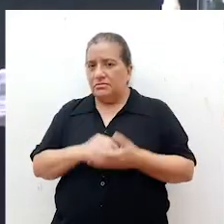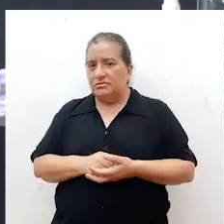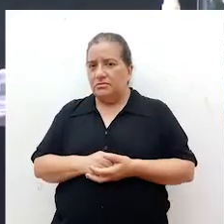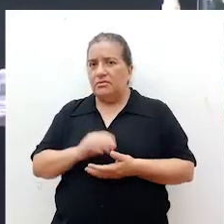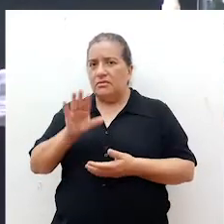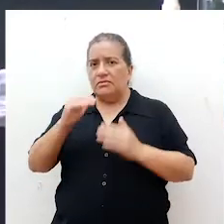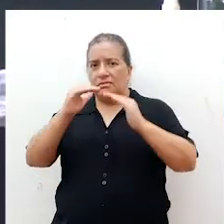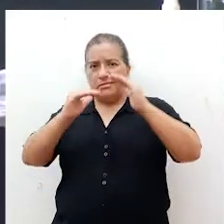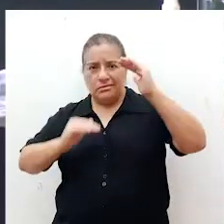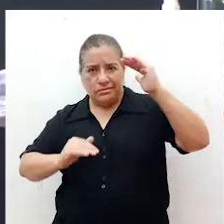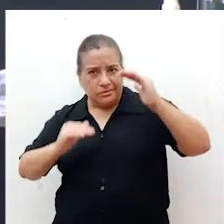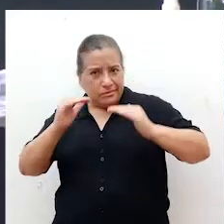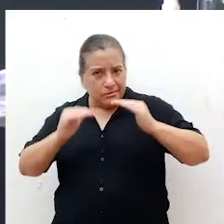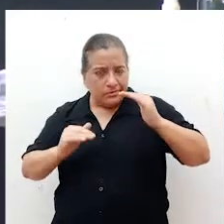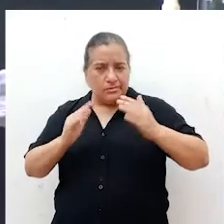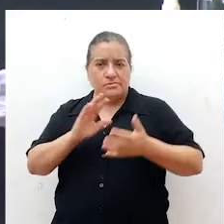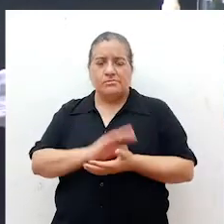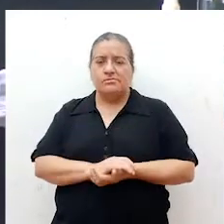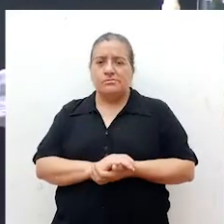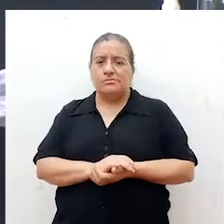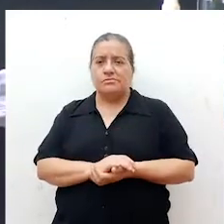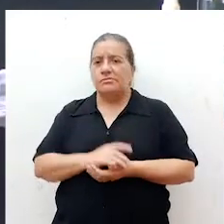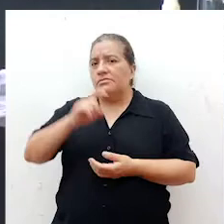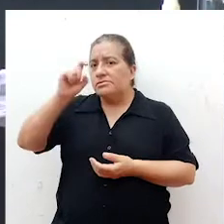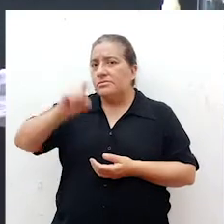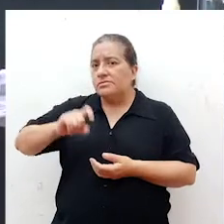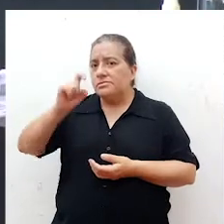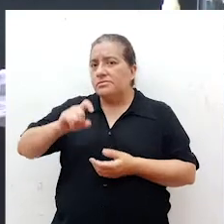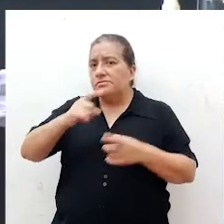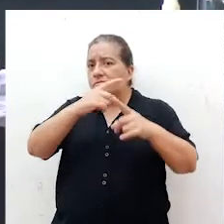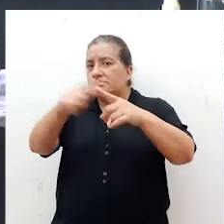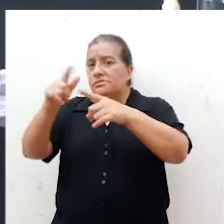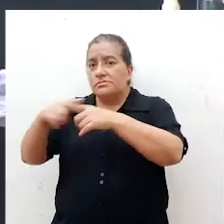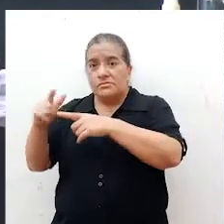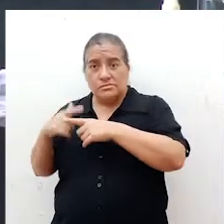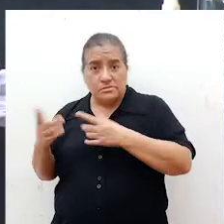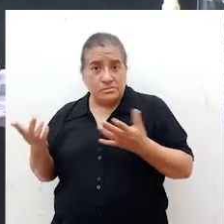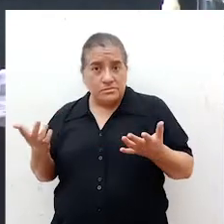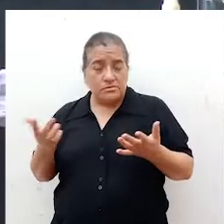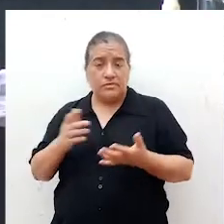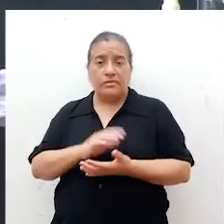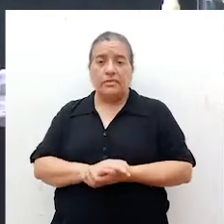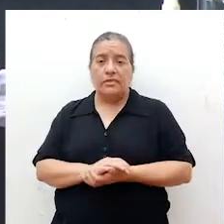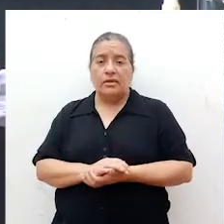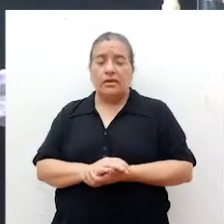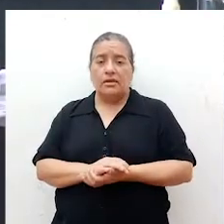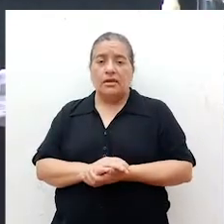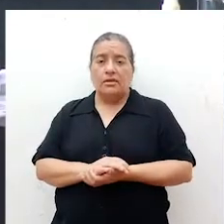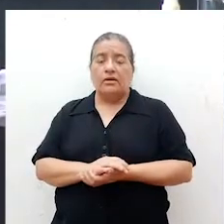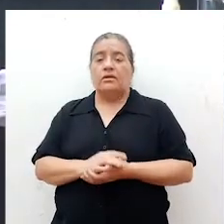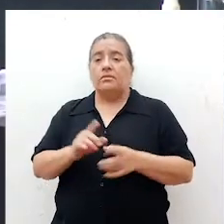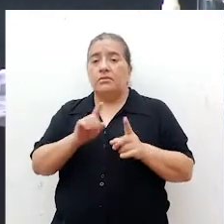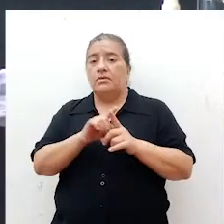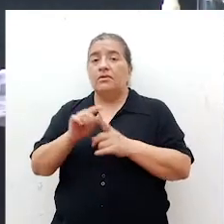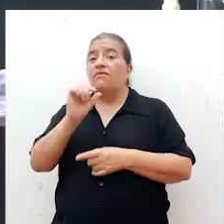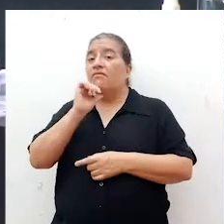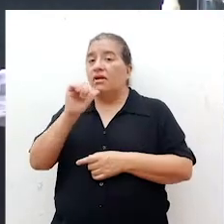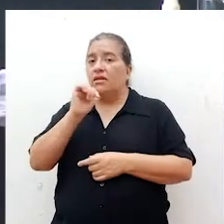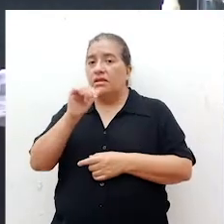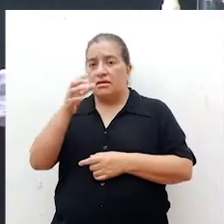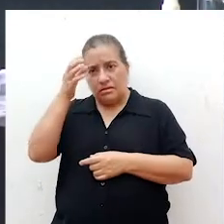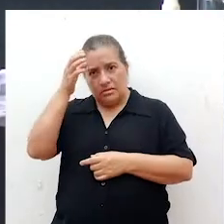lo básico, que es que existen desigualdades, existen necesidades